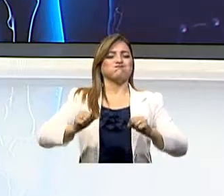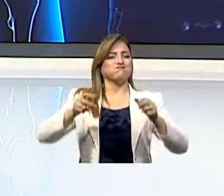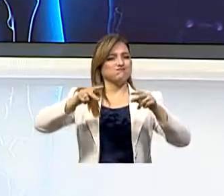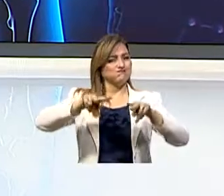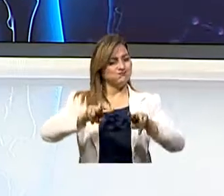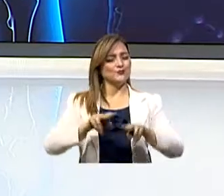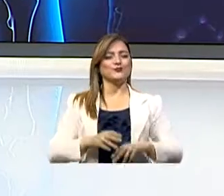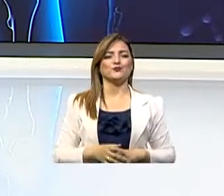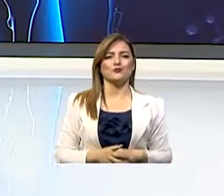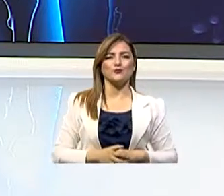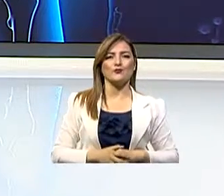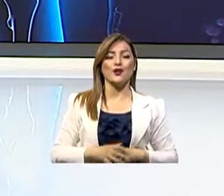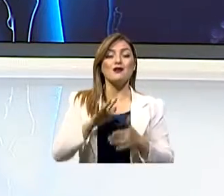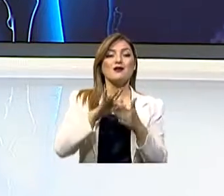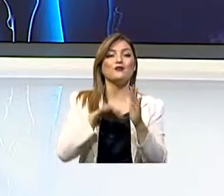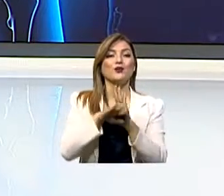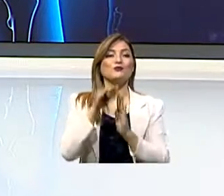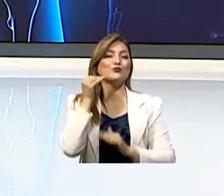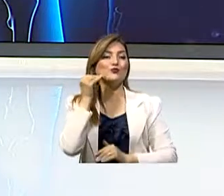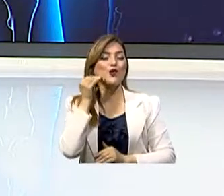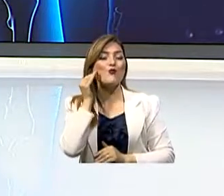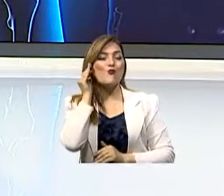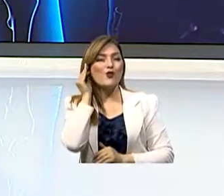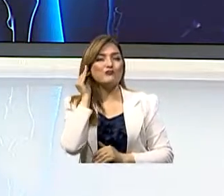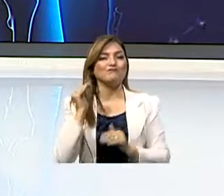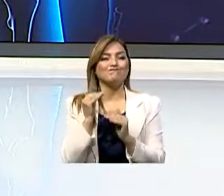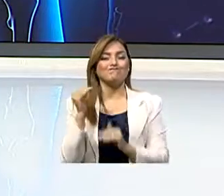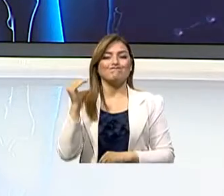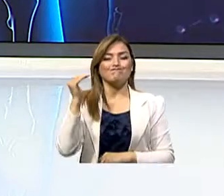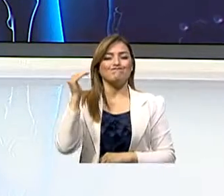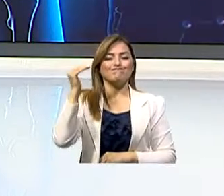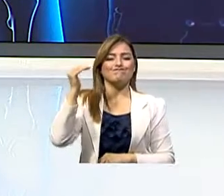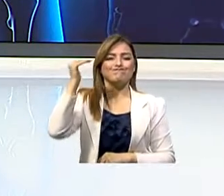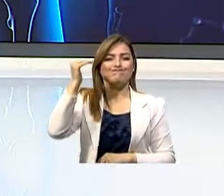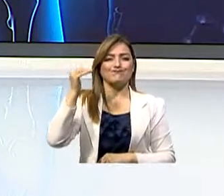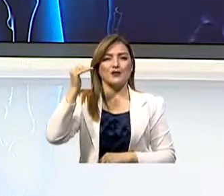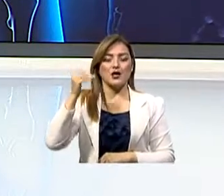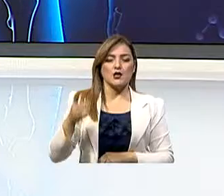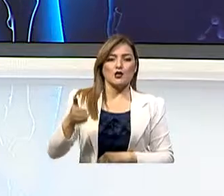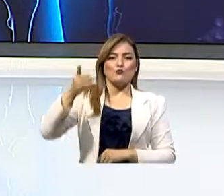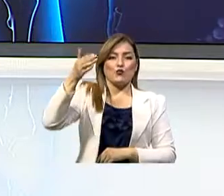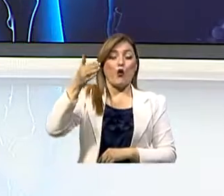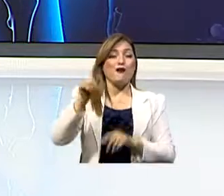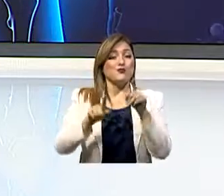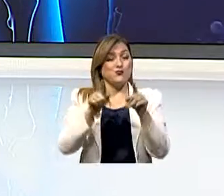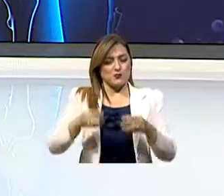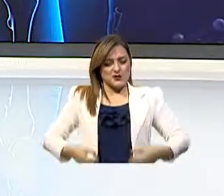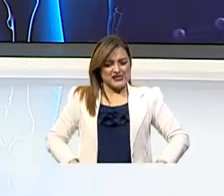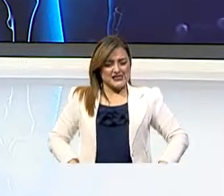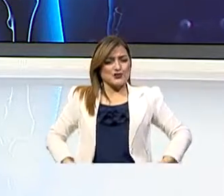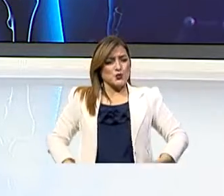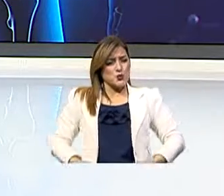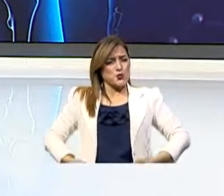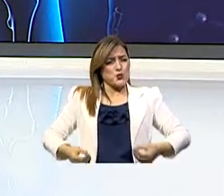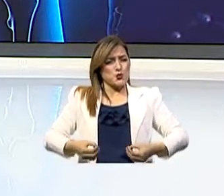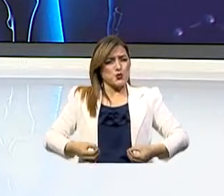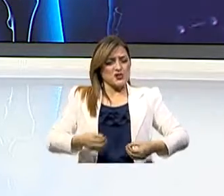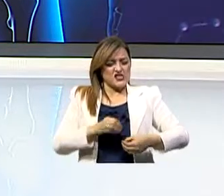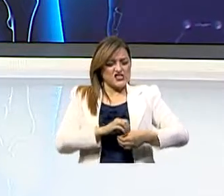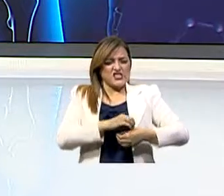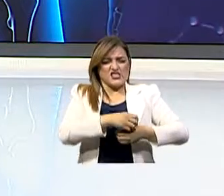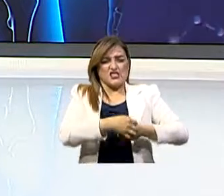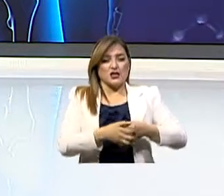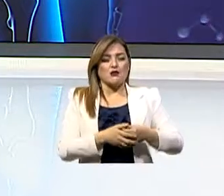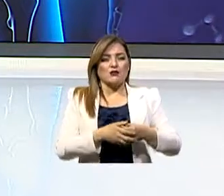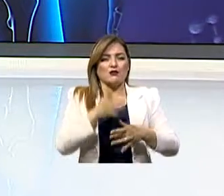que conforme avanza la edad más proporción de obesidad las mujeres con ovarios poliquísticos de algunas otras de enfermedades endocrinas la edad